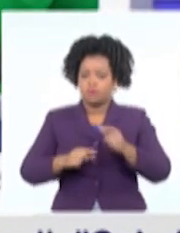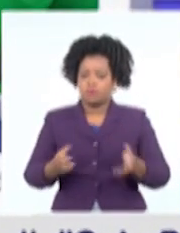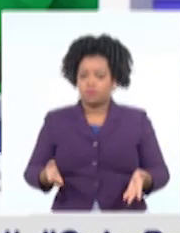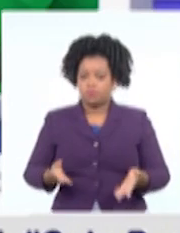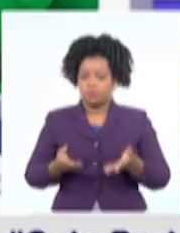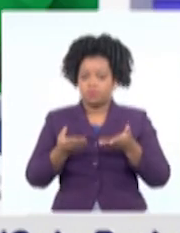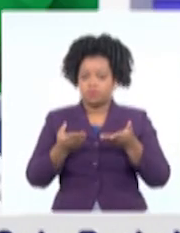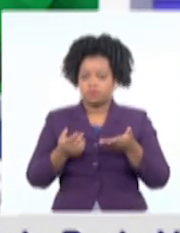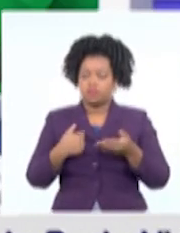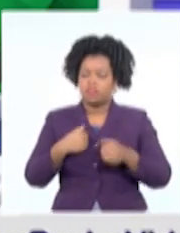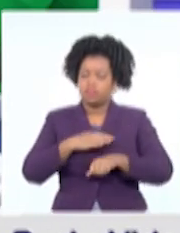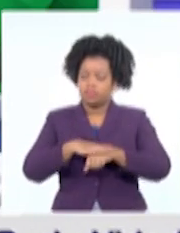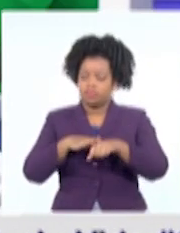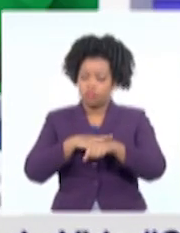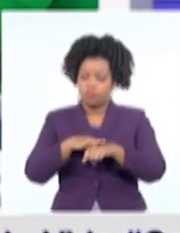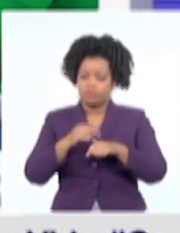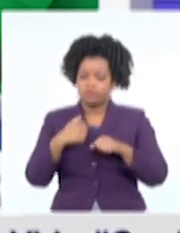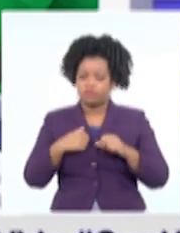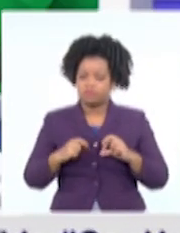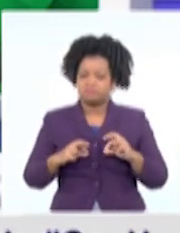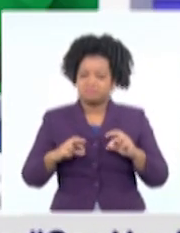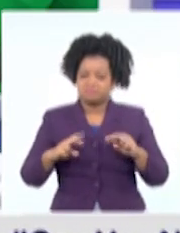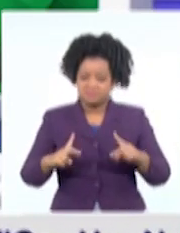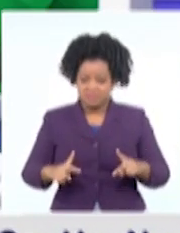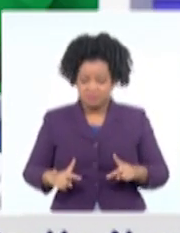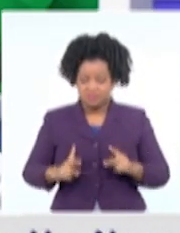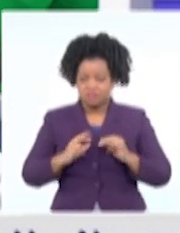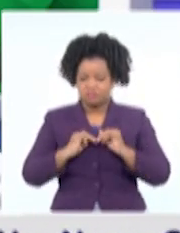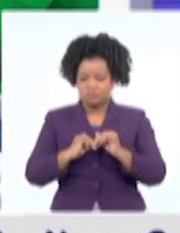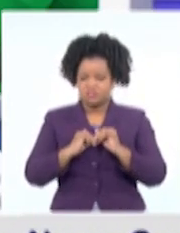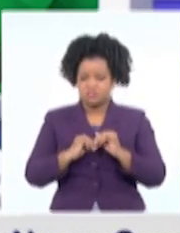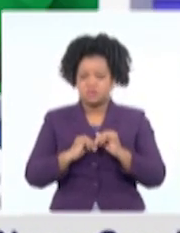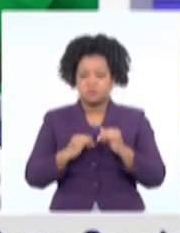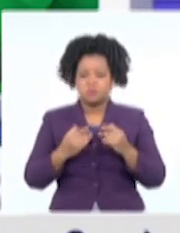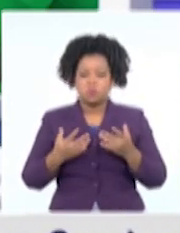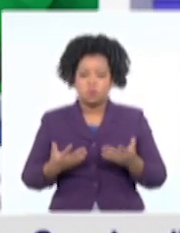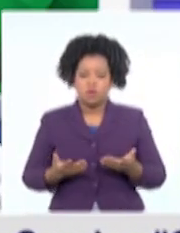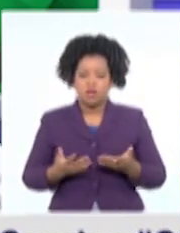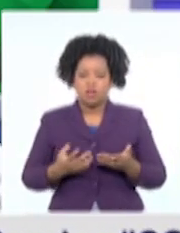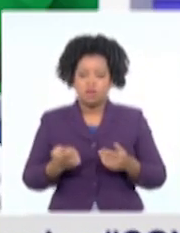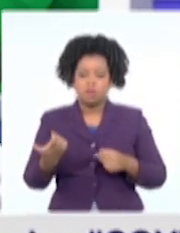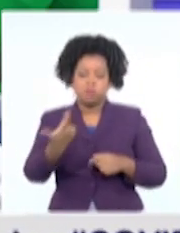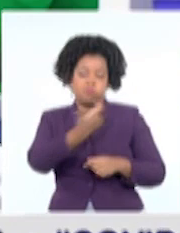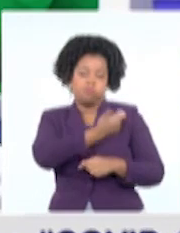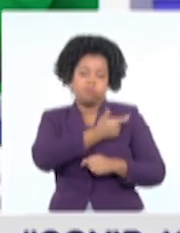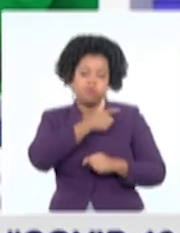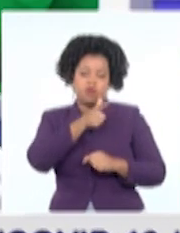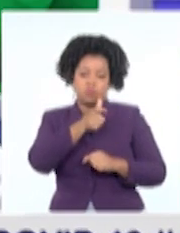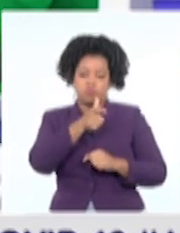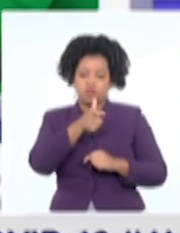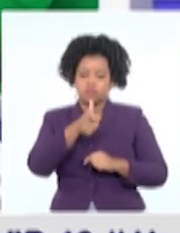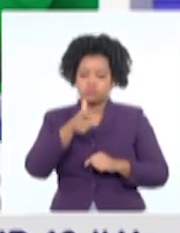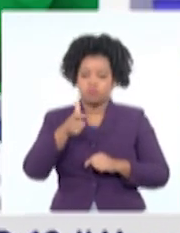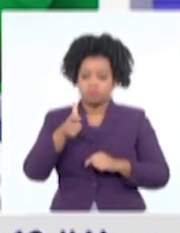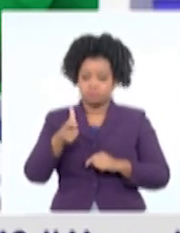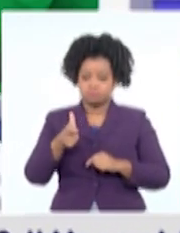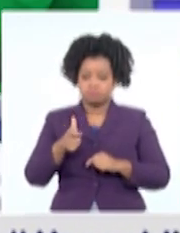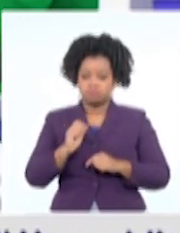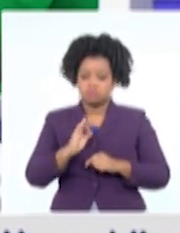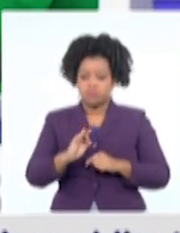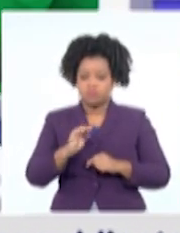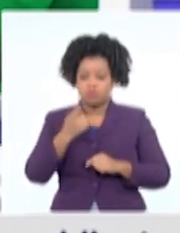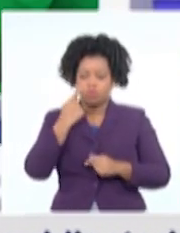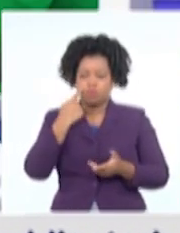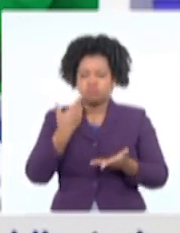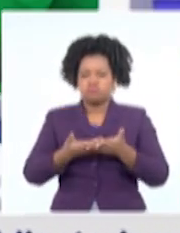perdonen que yo retome el análisis que hicimos de la vacunación, sí, y un poco que demostrando